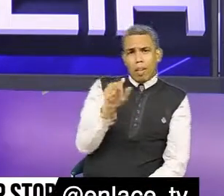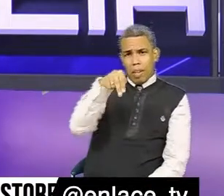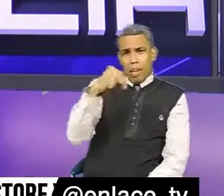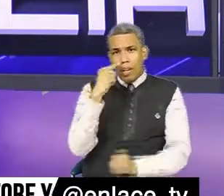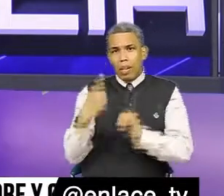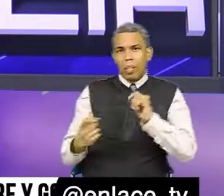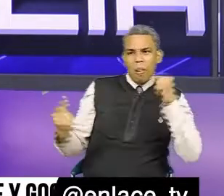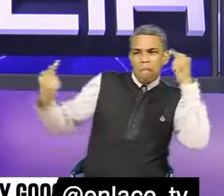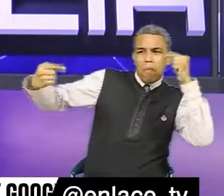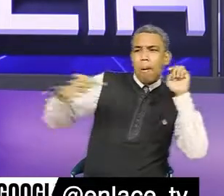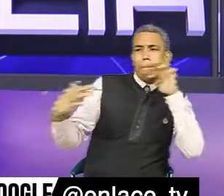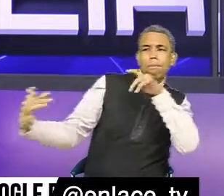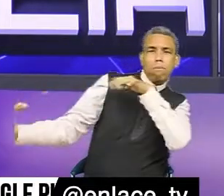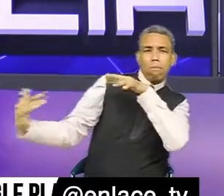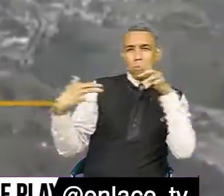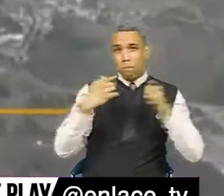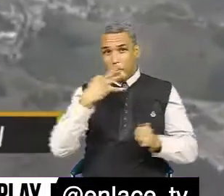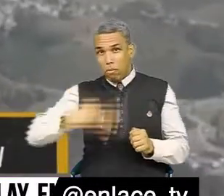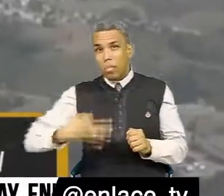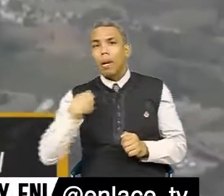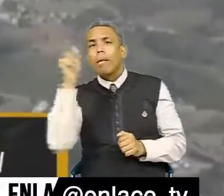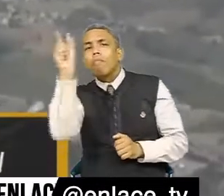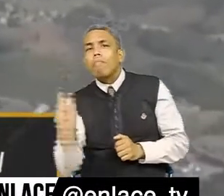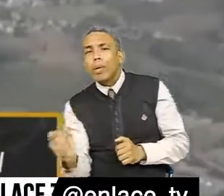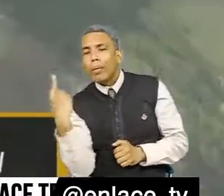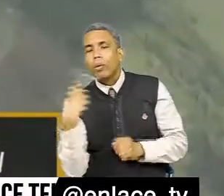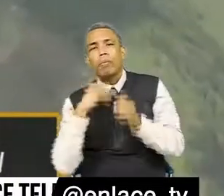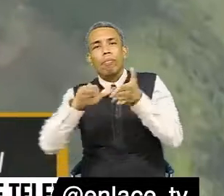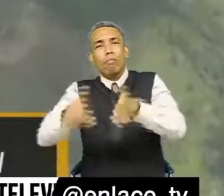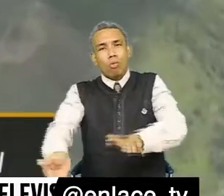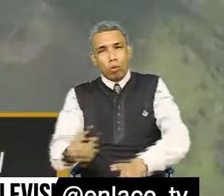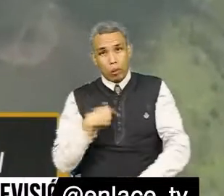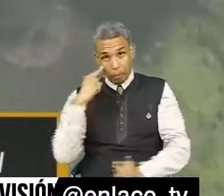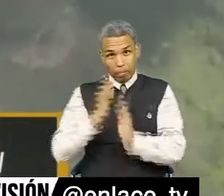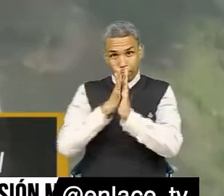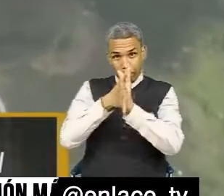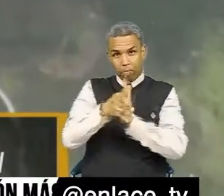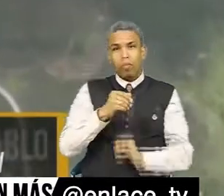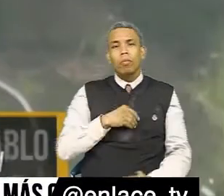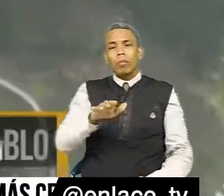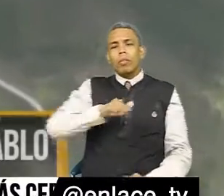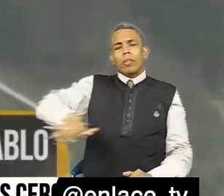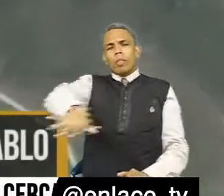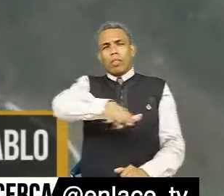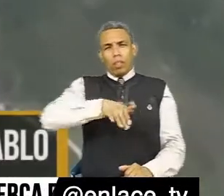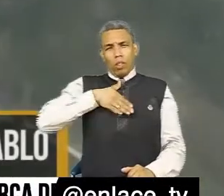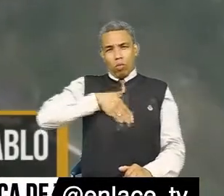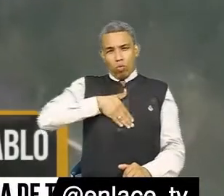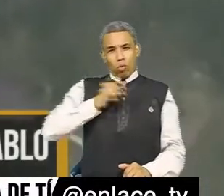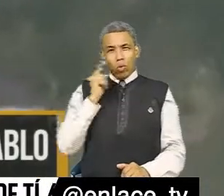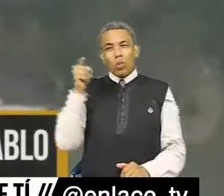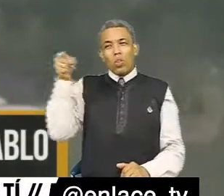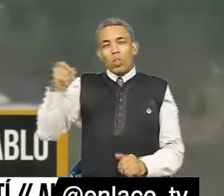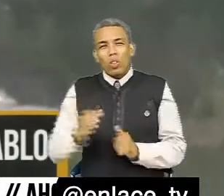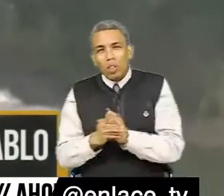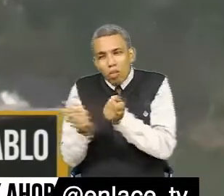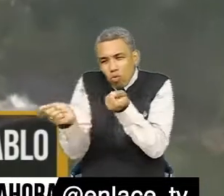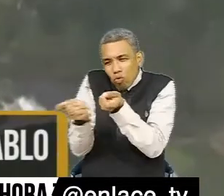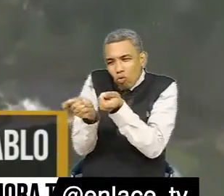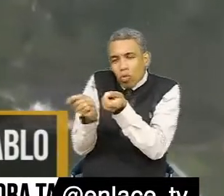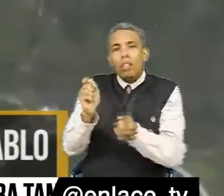resultó muerta en este hecho los hechos ocurrieron en la vereda cuatro vientos del corregimiento de vallecillos del municipio de san pablo sur de bolívar